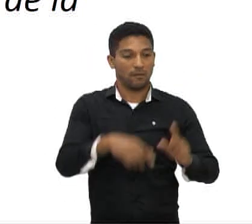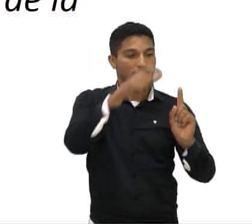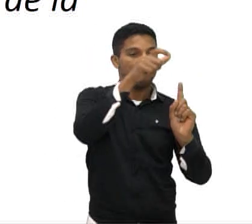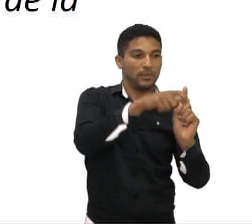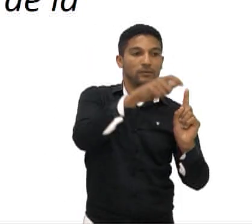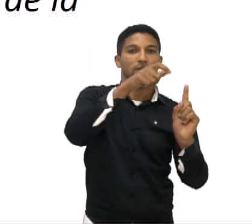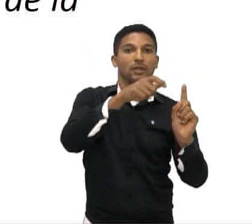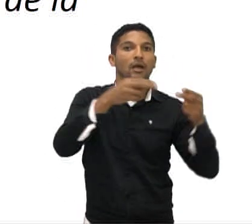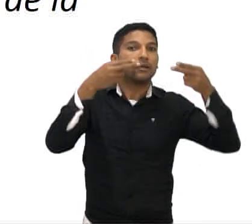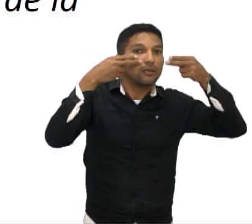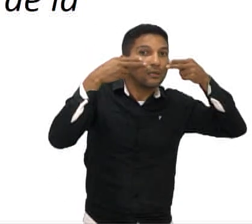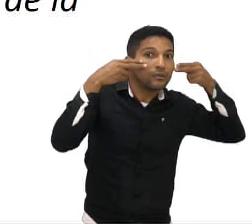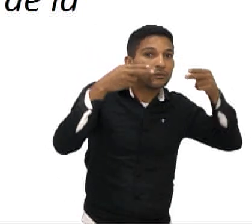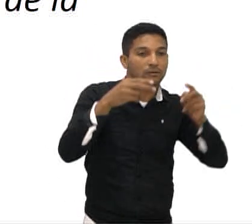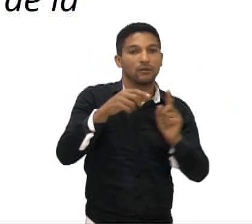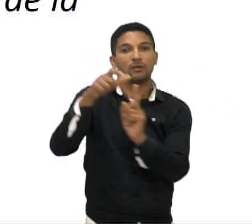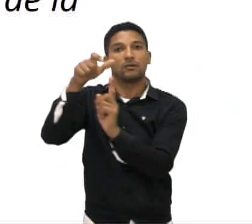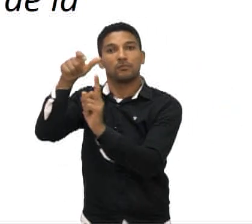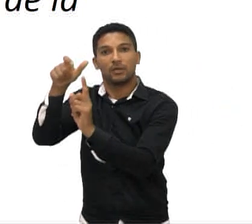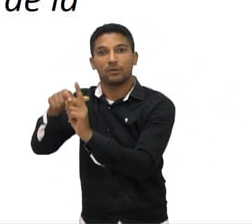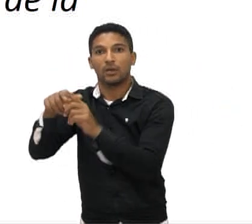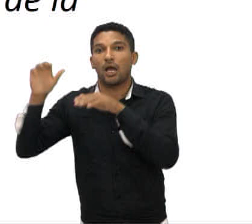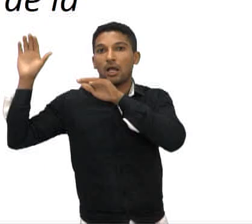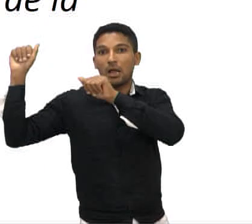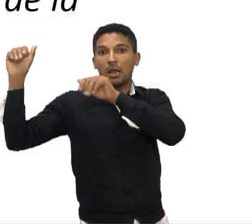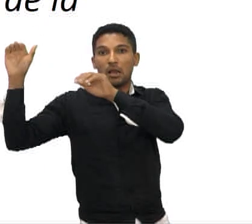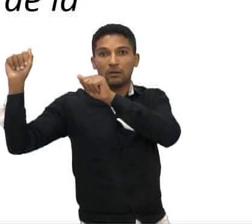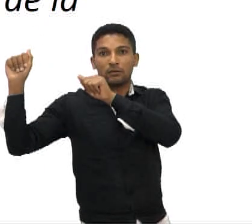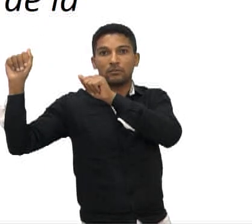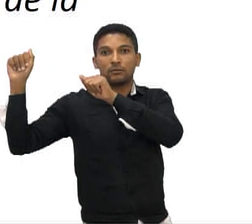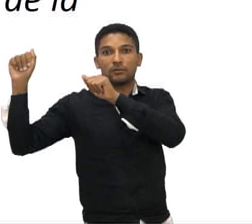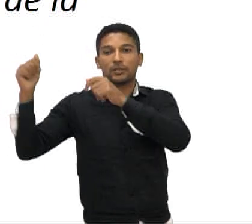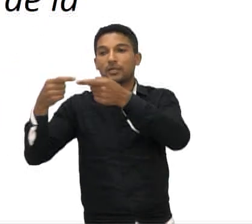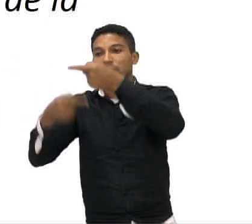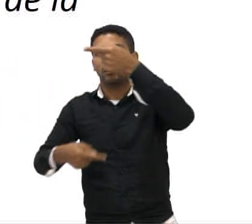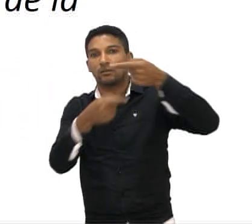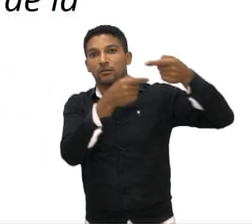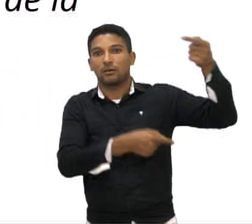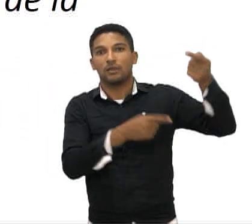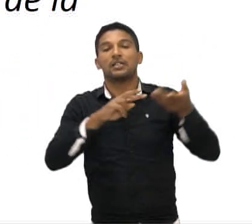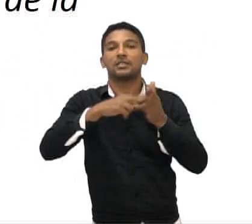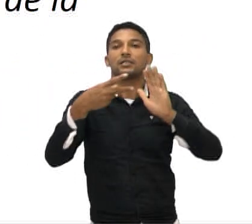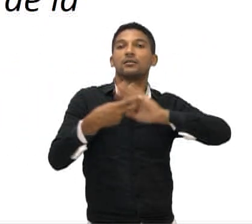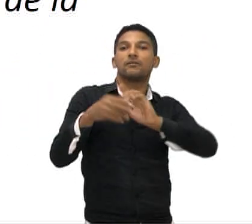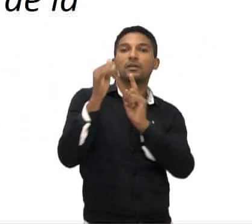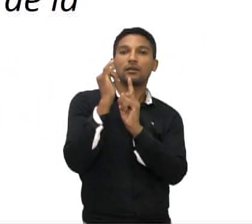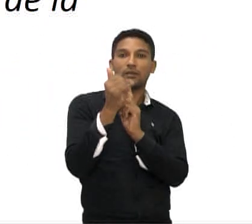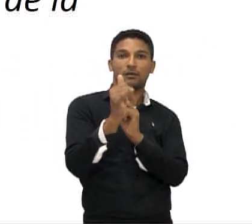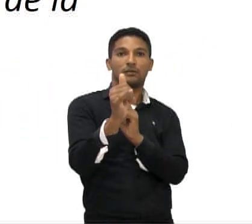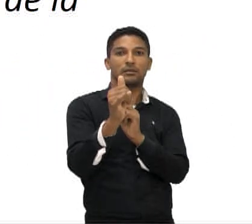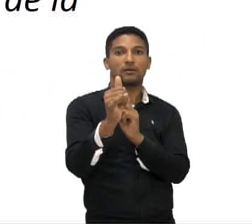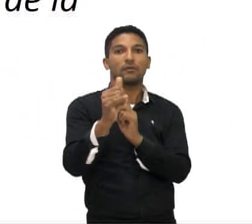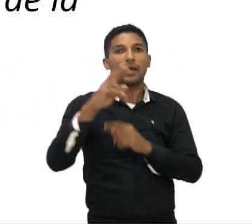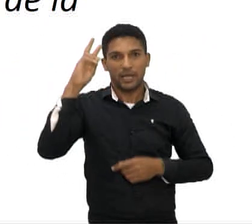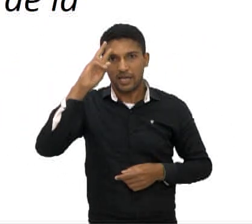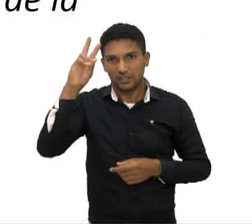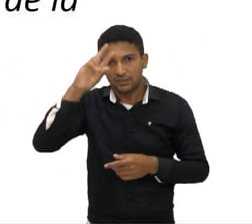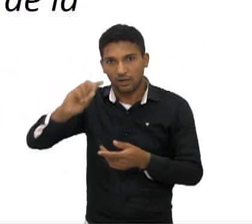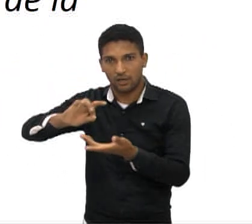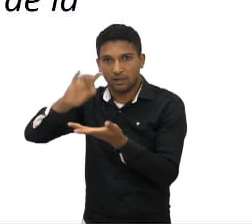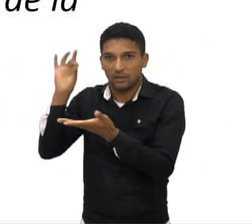2 versiones, indígena y españoles, representan la narrativa histórica real de